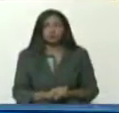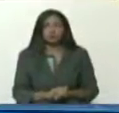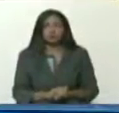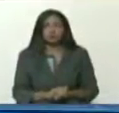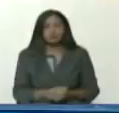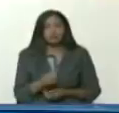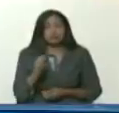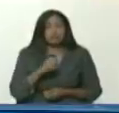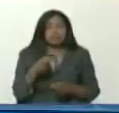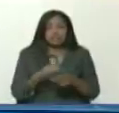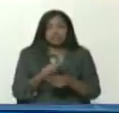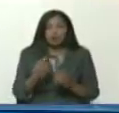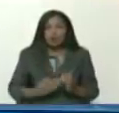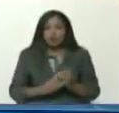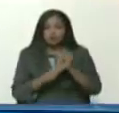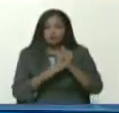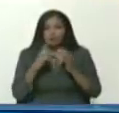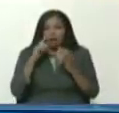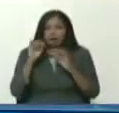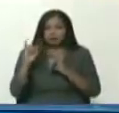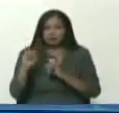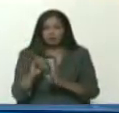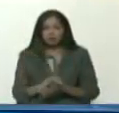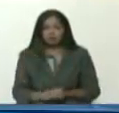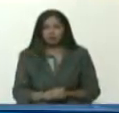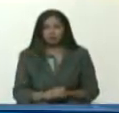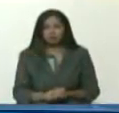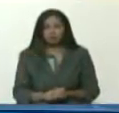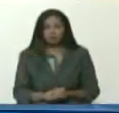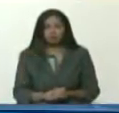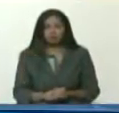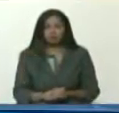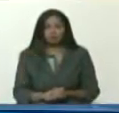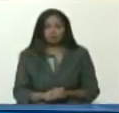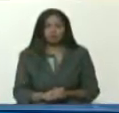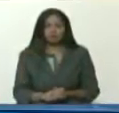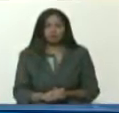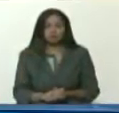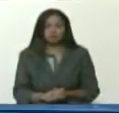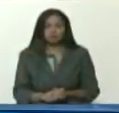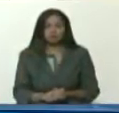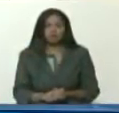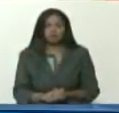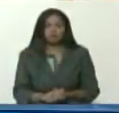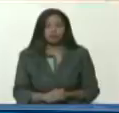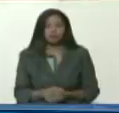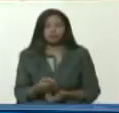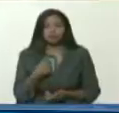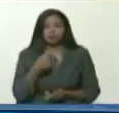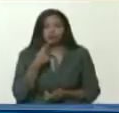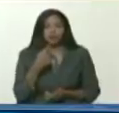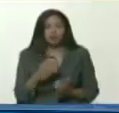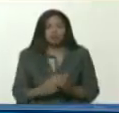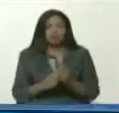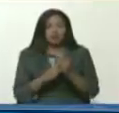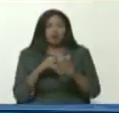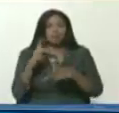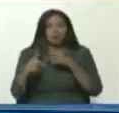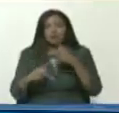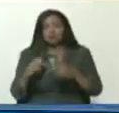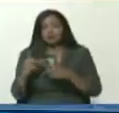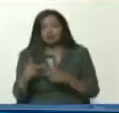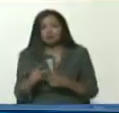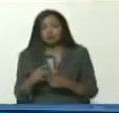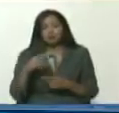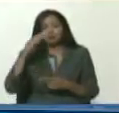Así es que se gobierna. Lo que estaba diciendo, el liderazgo político y militar